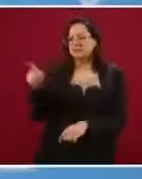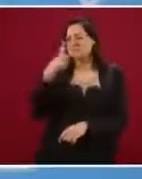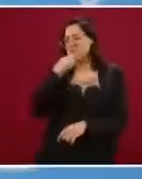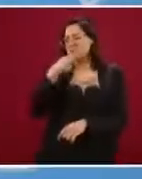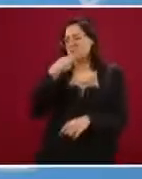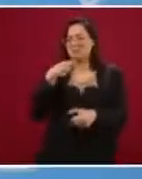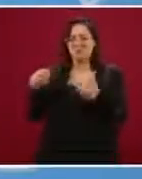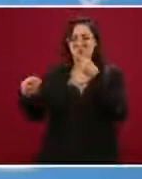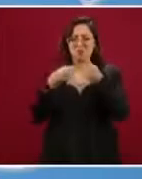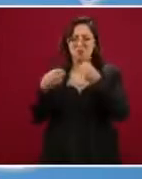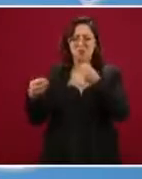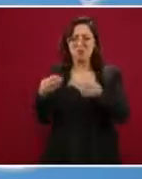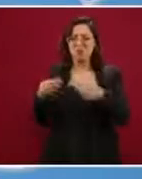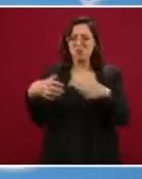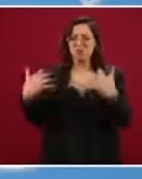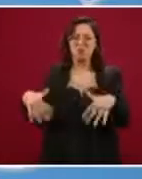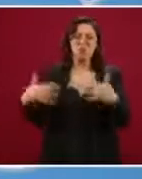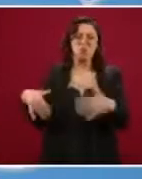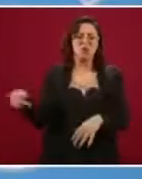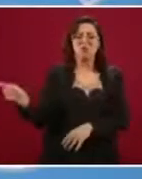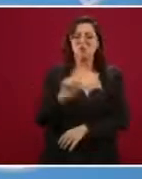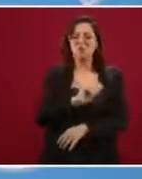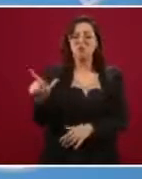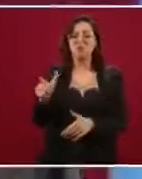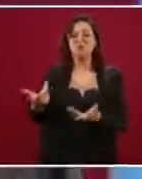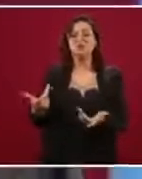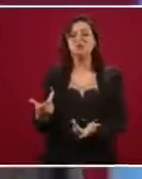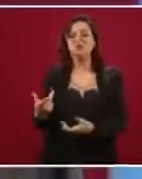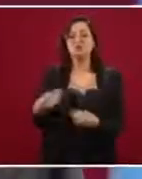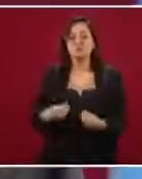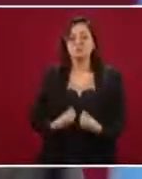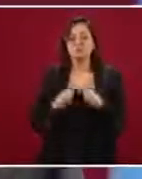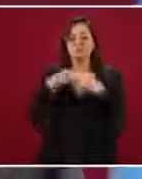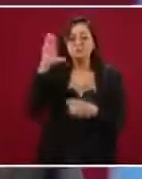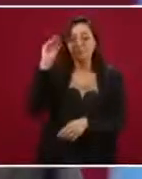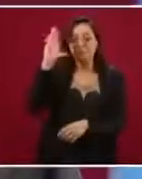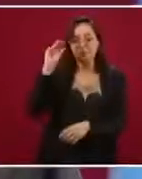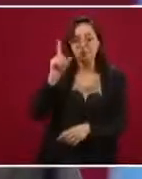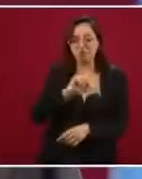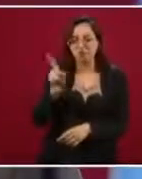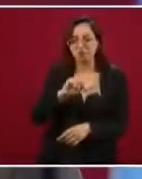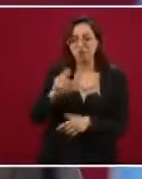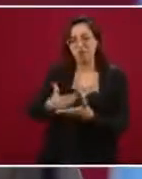famosísimo, grabada, y nunca pasó la entrevista.